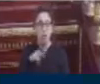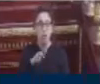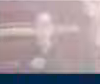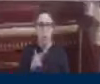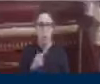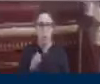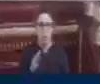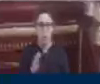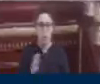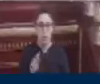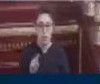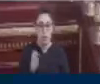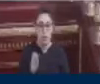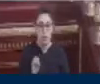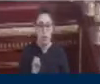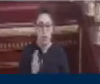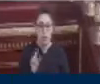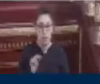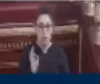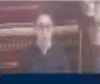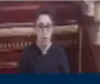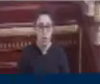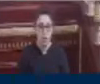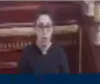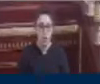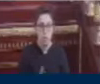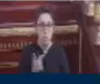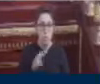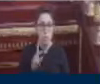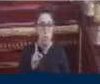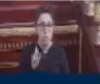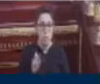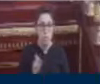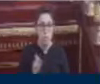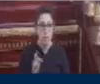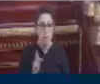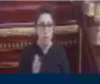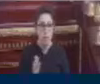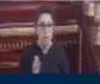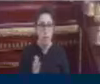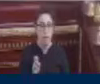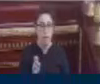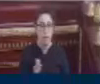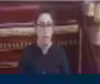resultado. Ricardo Fuentes en contra. Guadalupe Chavira